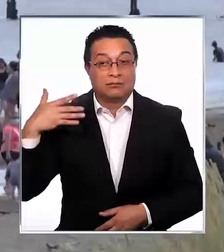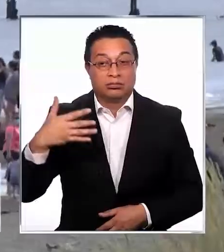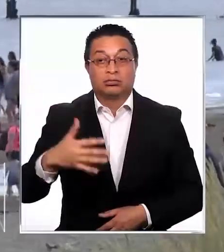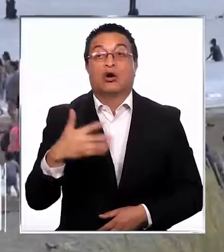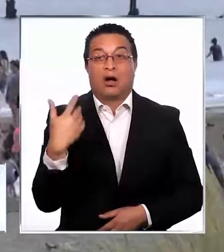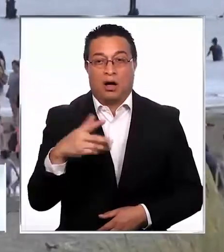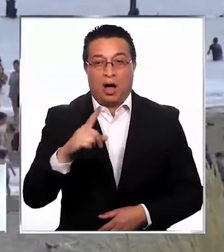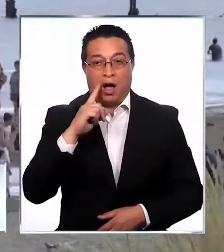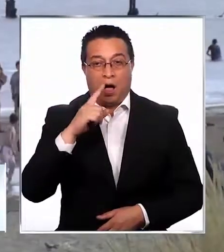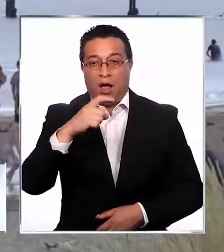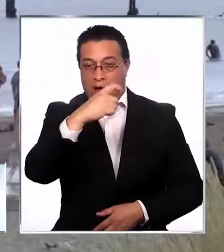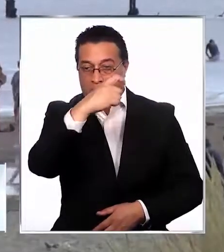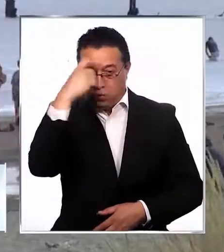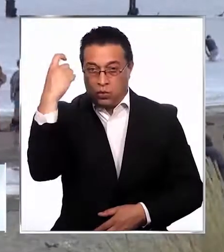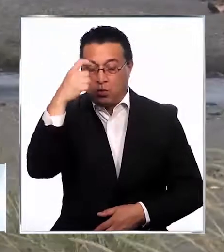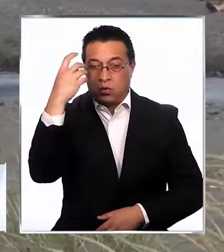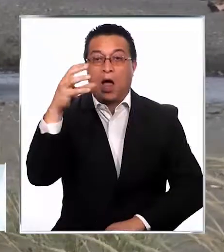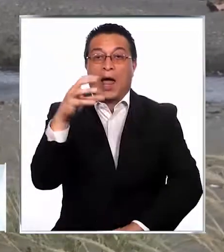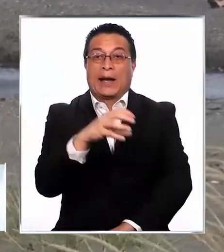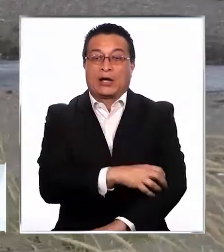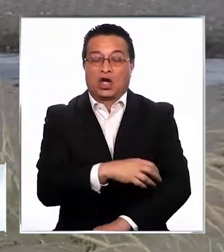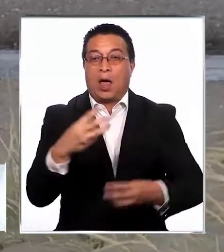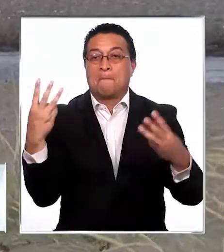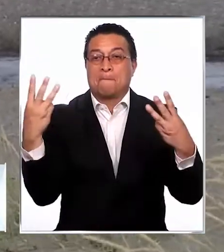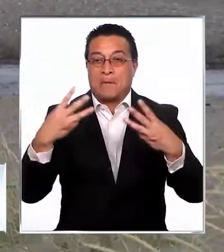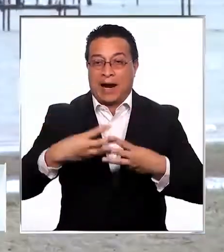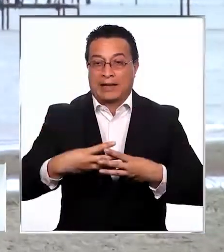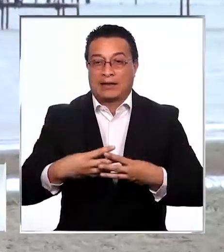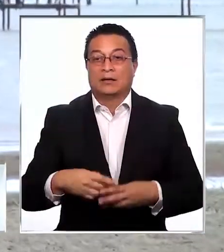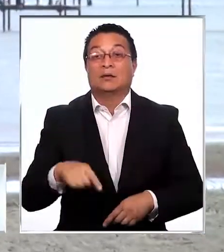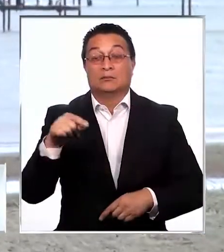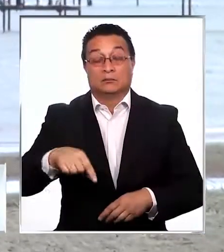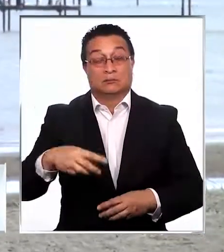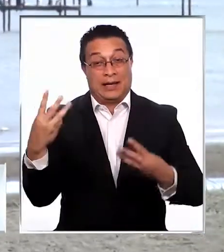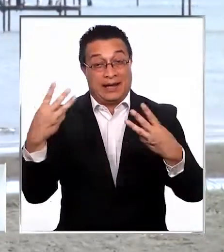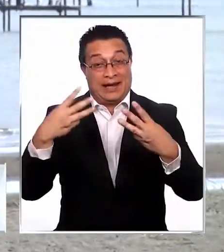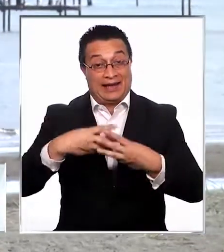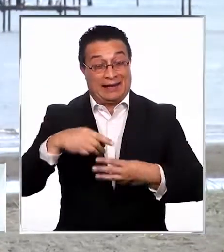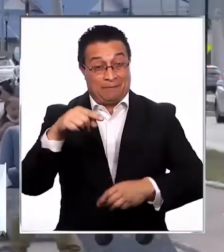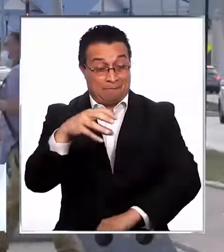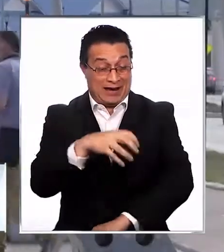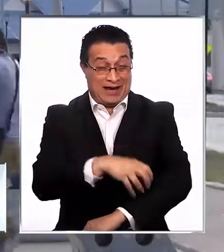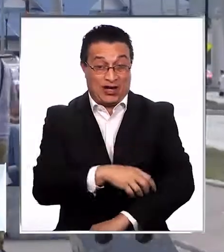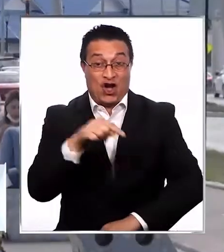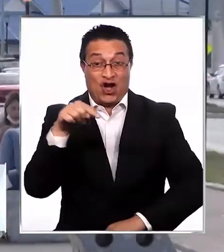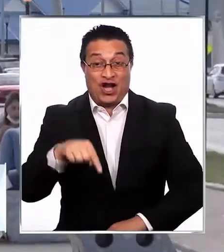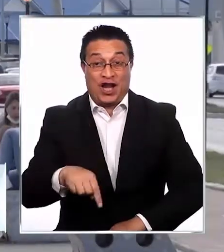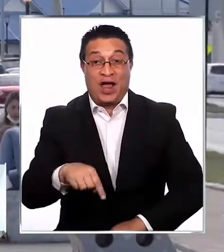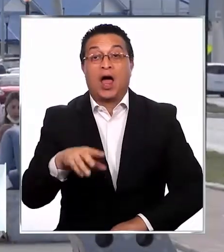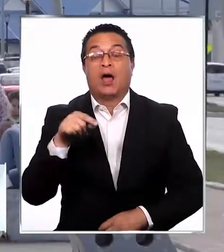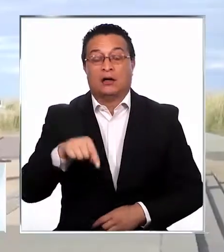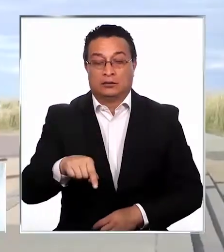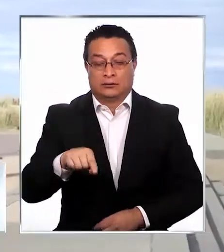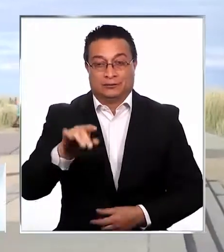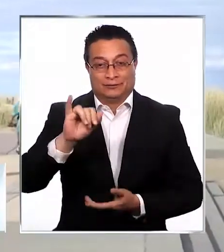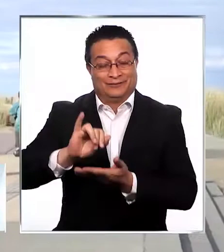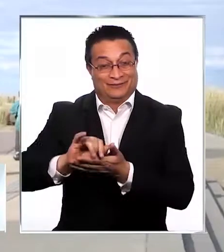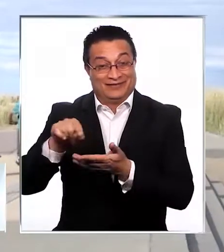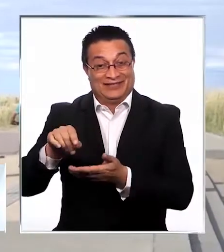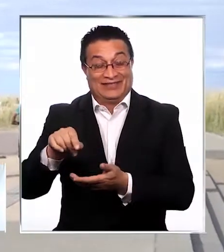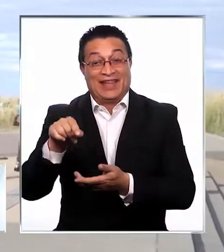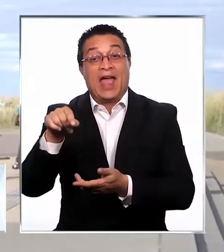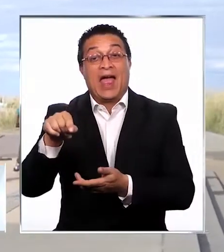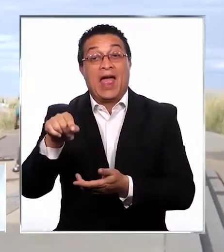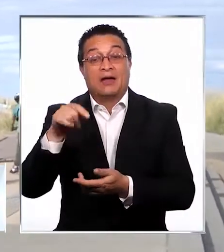se ha registrado a altas temperaturas en la región de magallanes dentro de la región de magallanes y antártica de chile